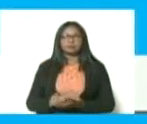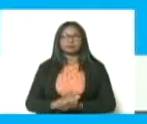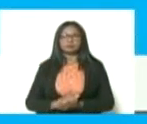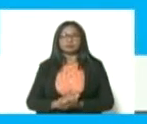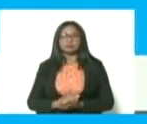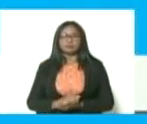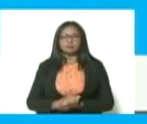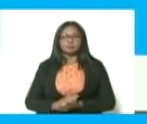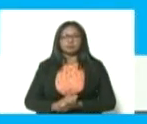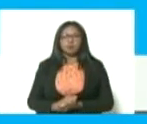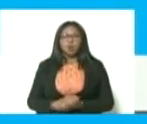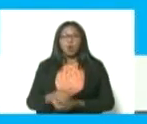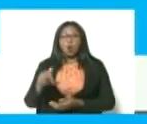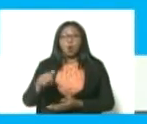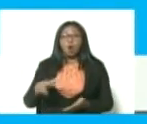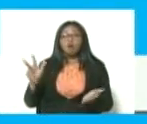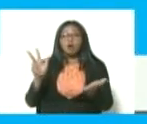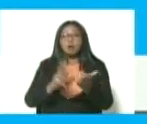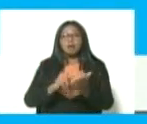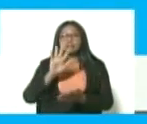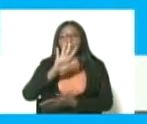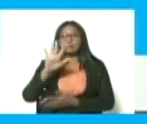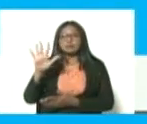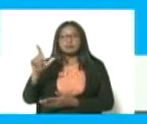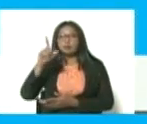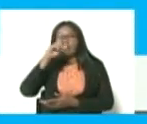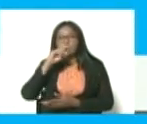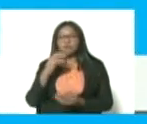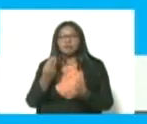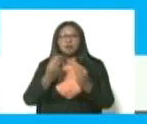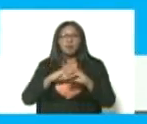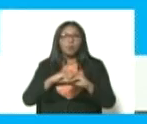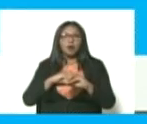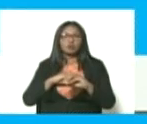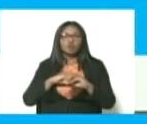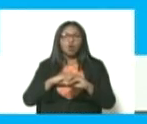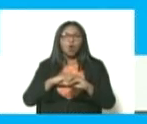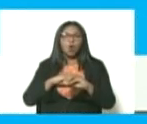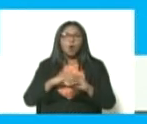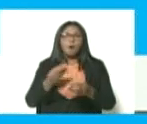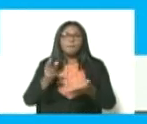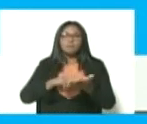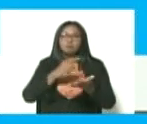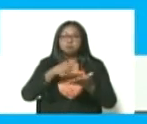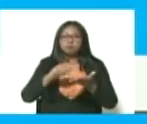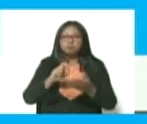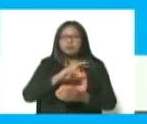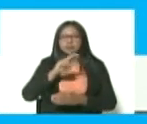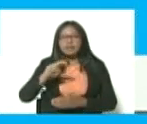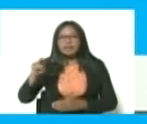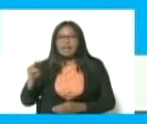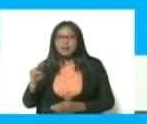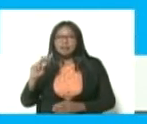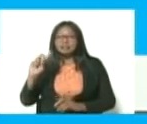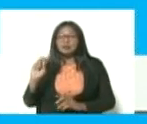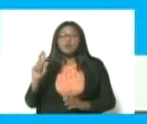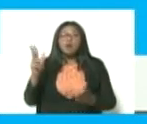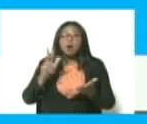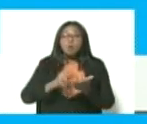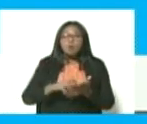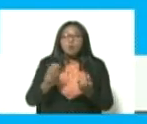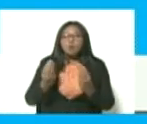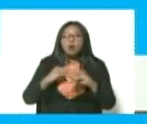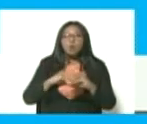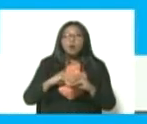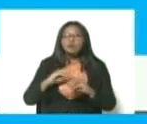se cumplen 55 años del Acuerdo de Ginebra. Es un acuerdo único en